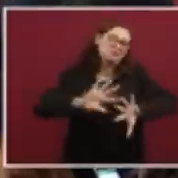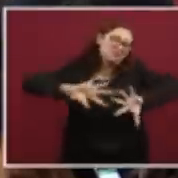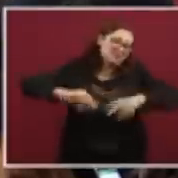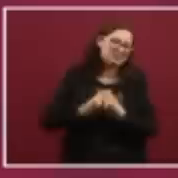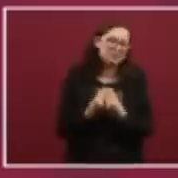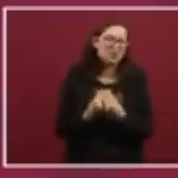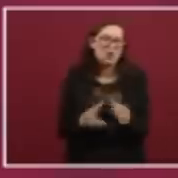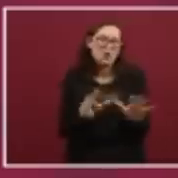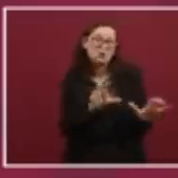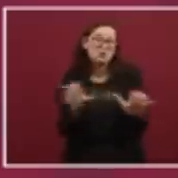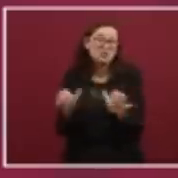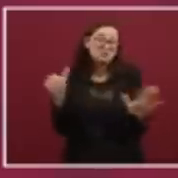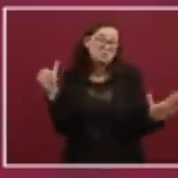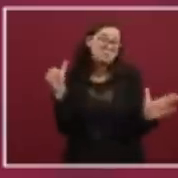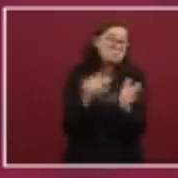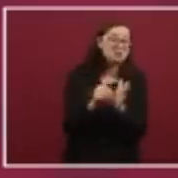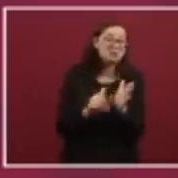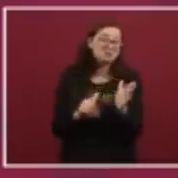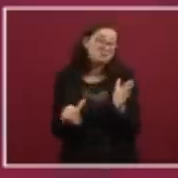millones de dólares,